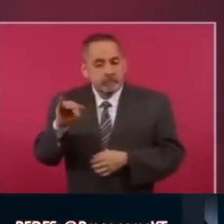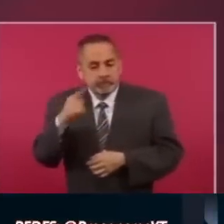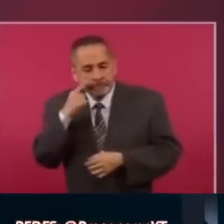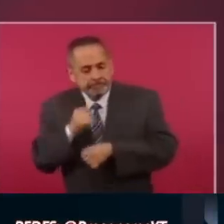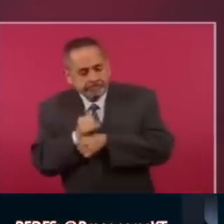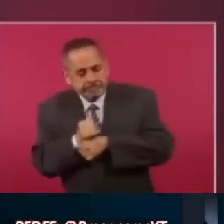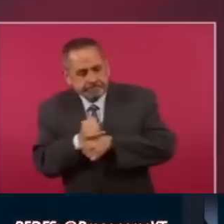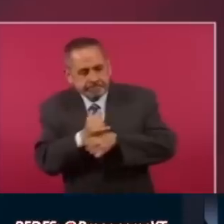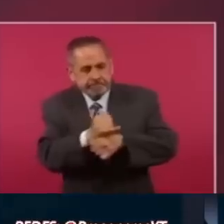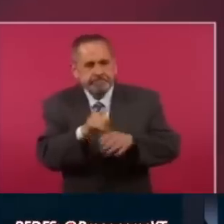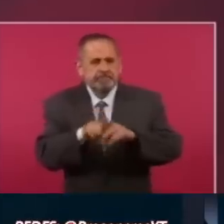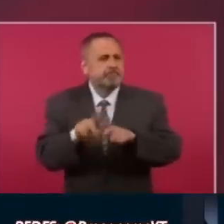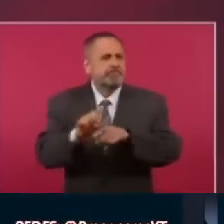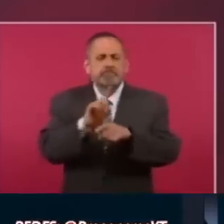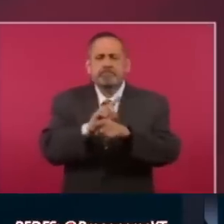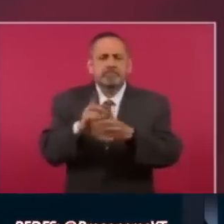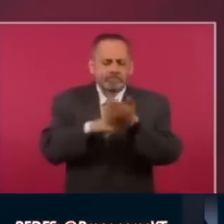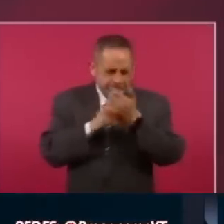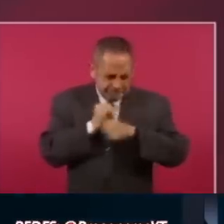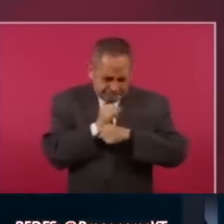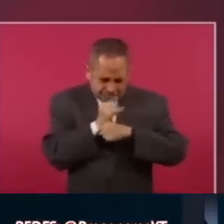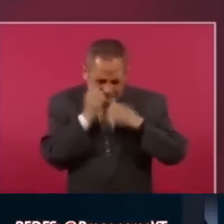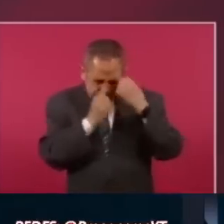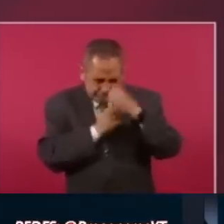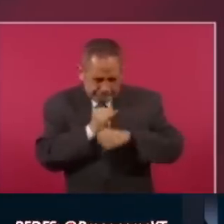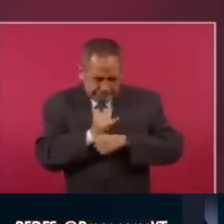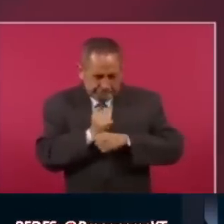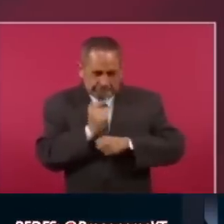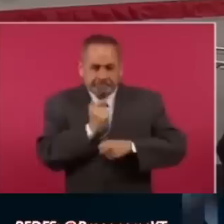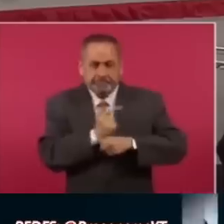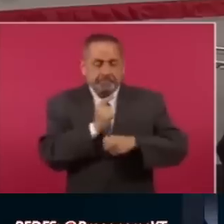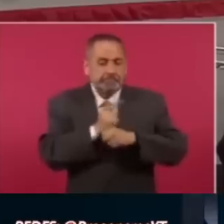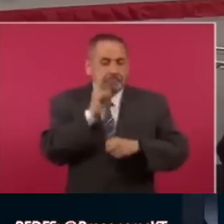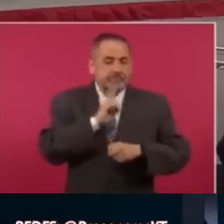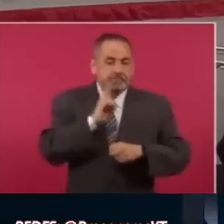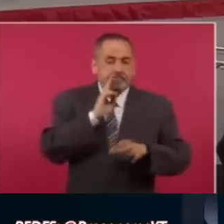Financiera pues desde hace mucho. Tenemos